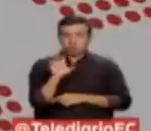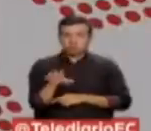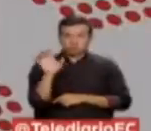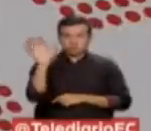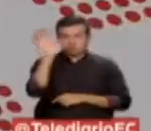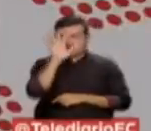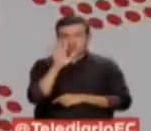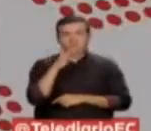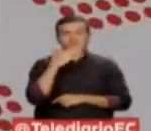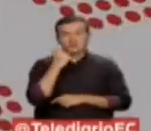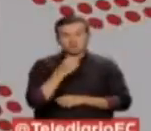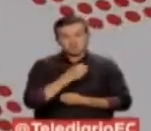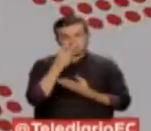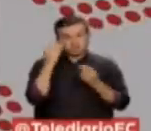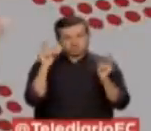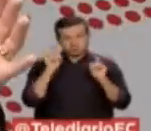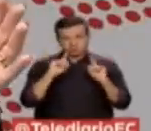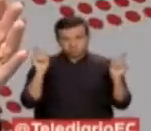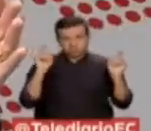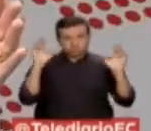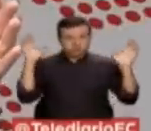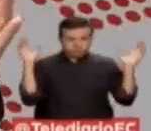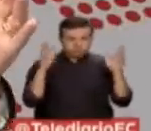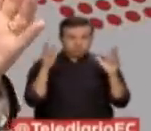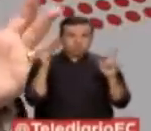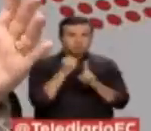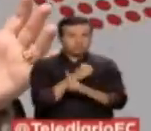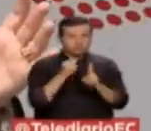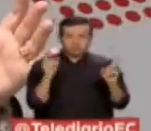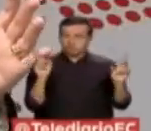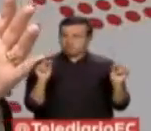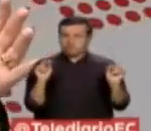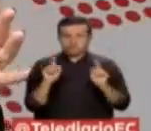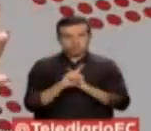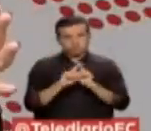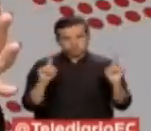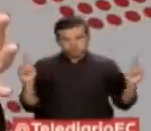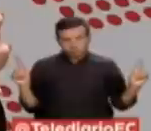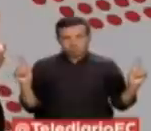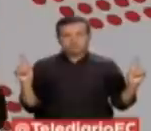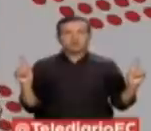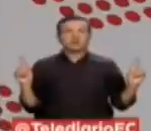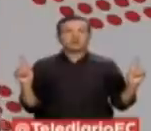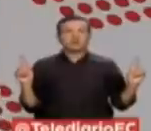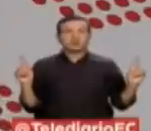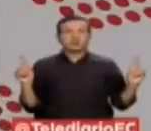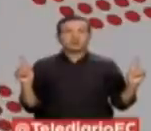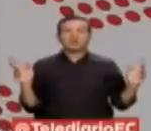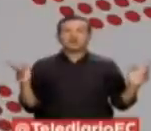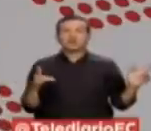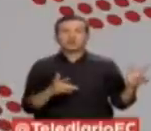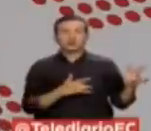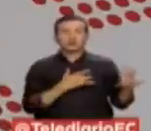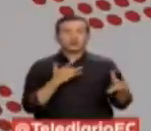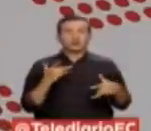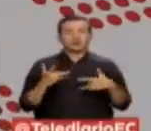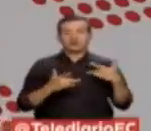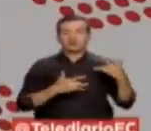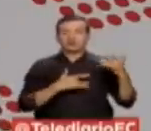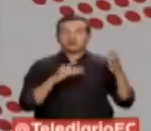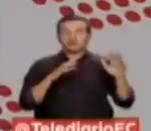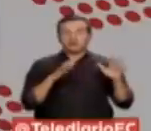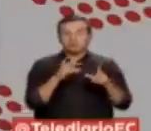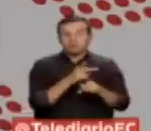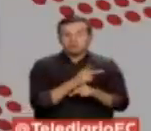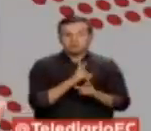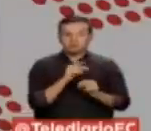lugares yo prefiero no referirme como el foco de la violencia porque en realidad eso termina inclusive dándonos una sensación de que son